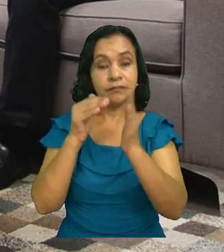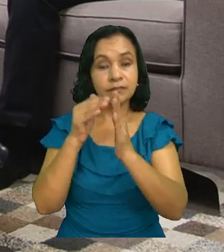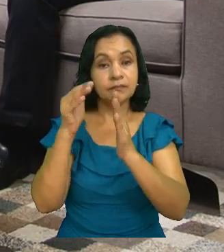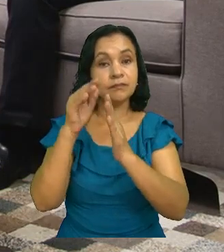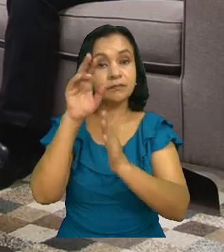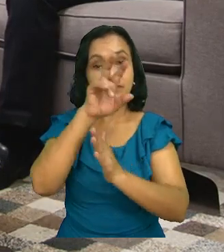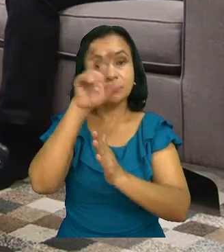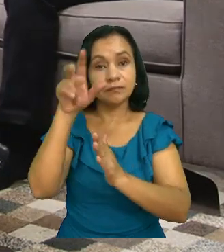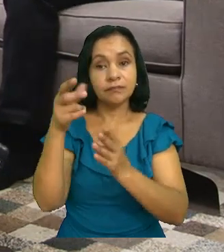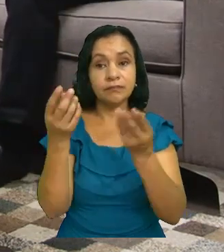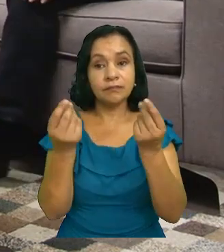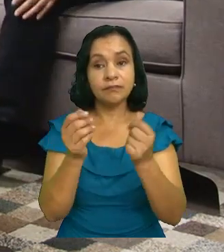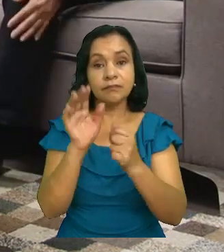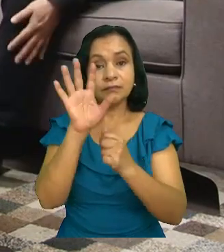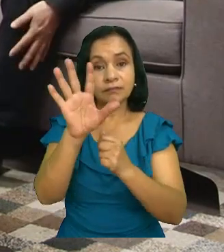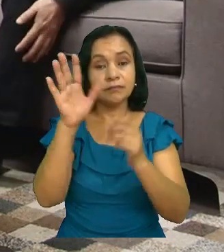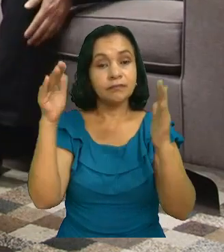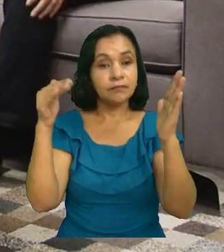Y estamos generando